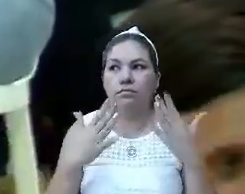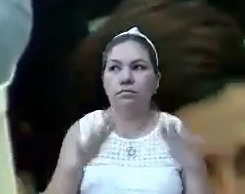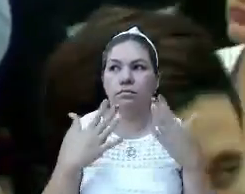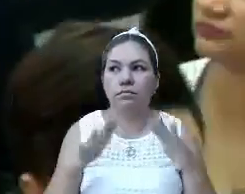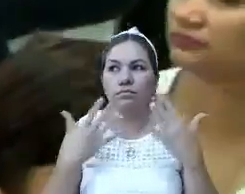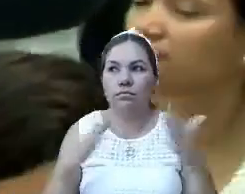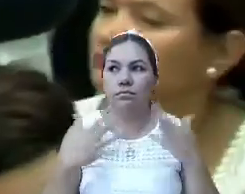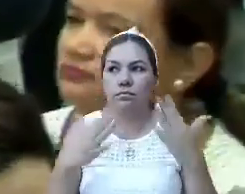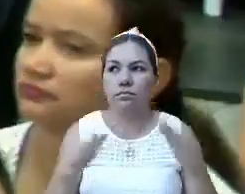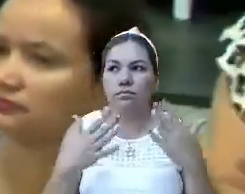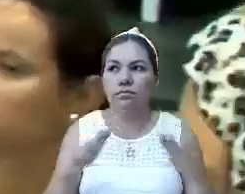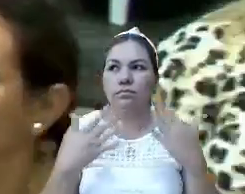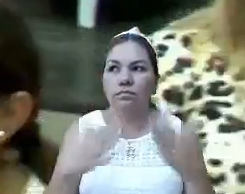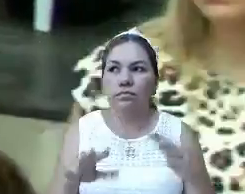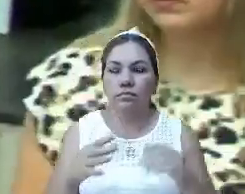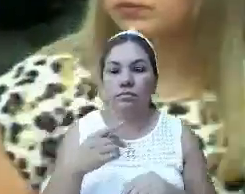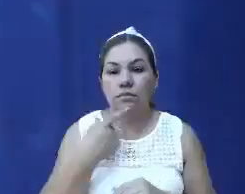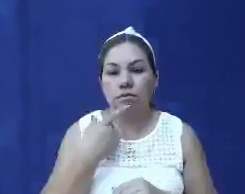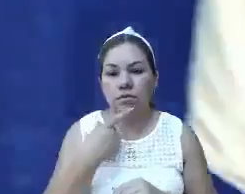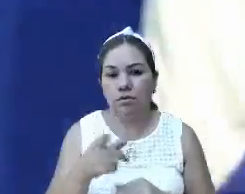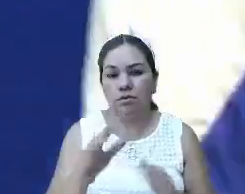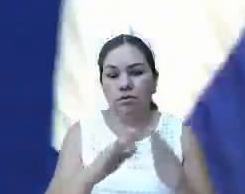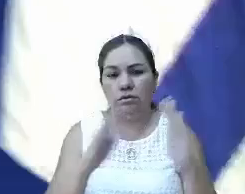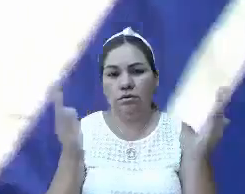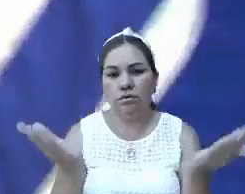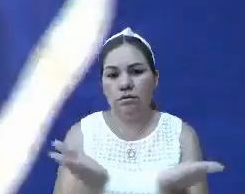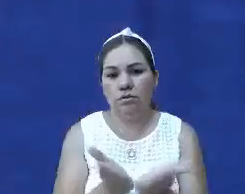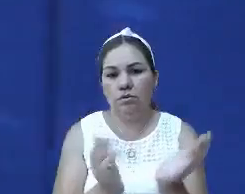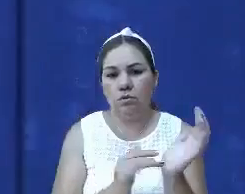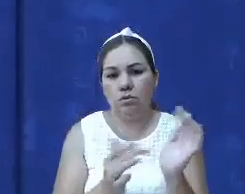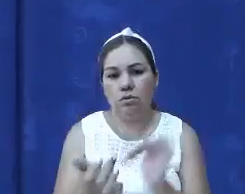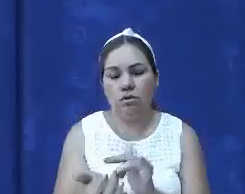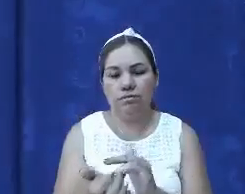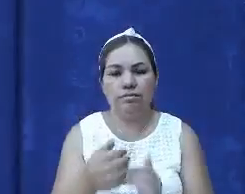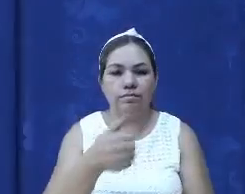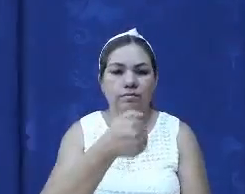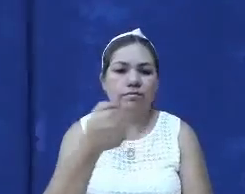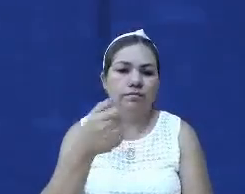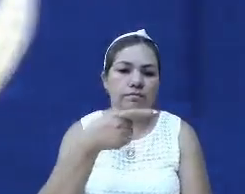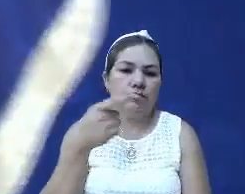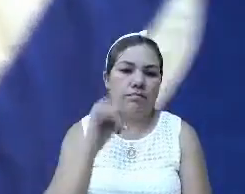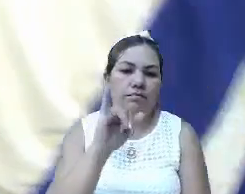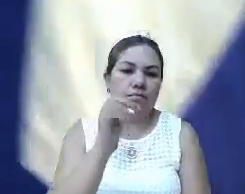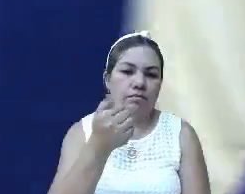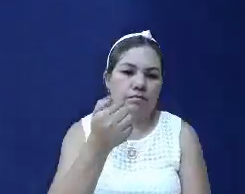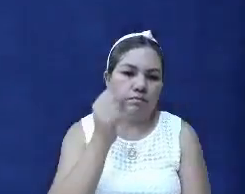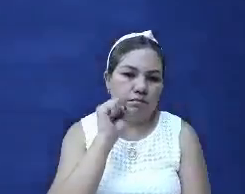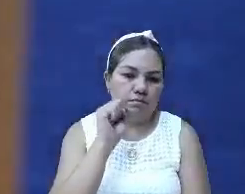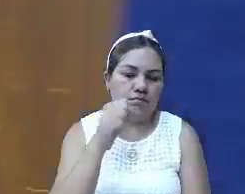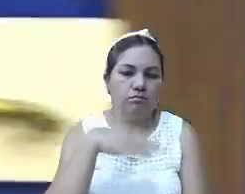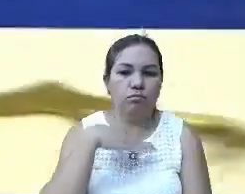Dice la Escritura que Ahías ya era un profeta que tenía mucha edad y quedaba ciego.